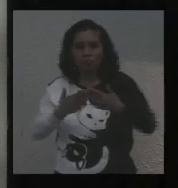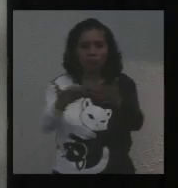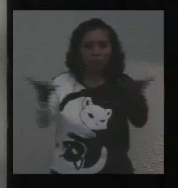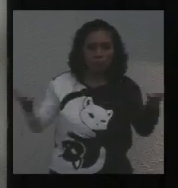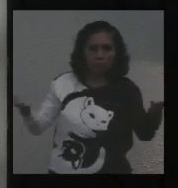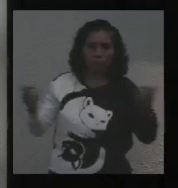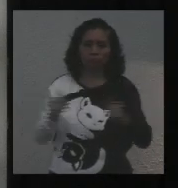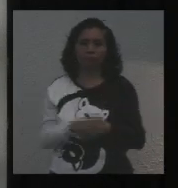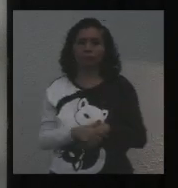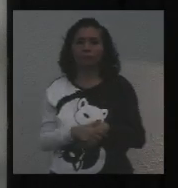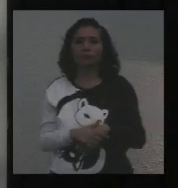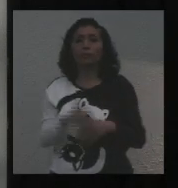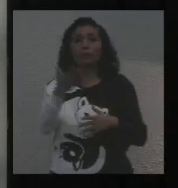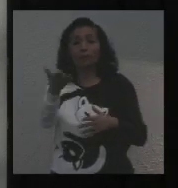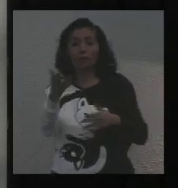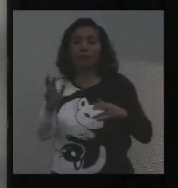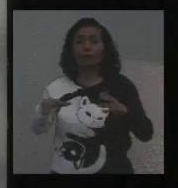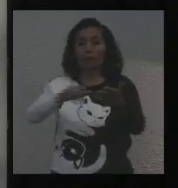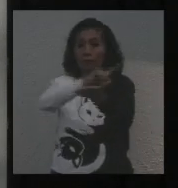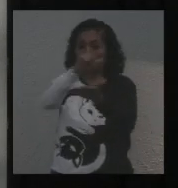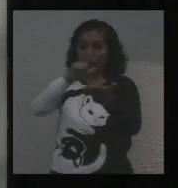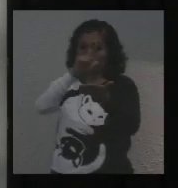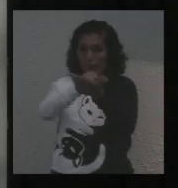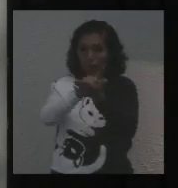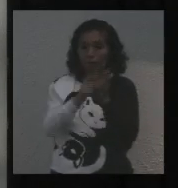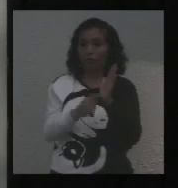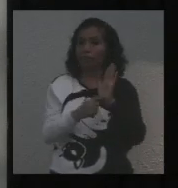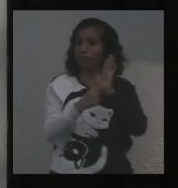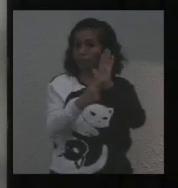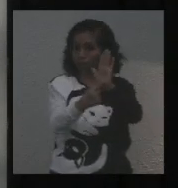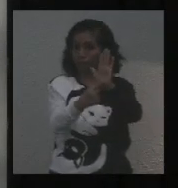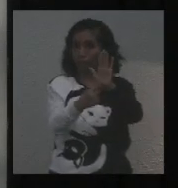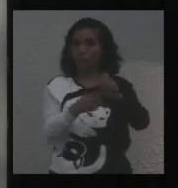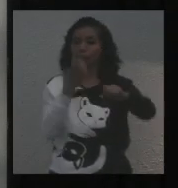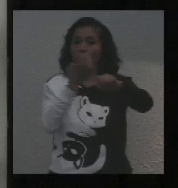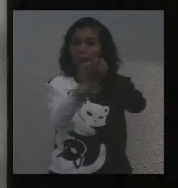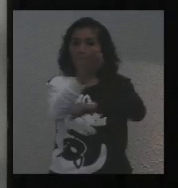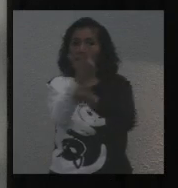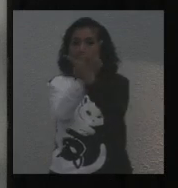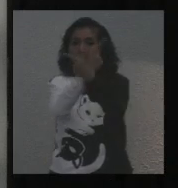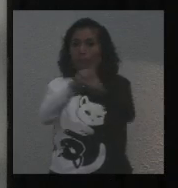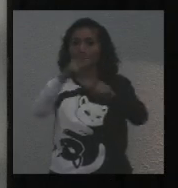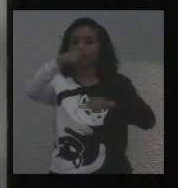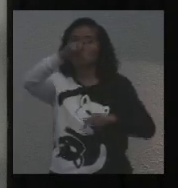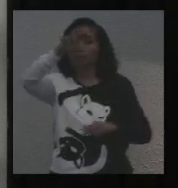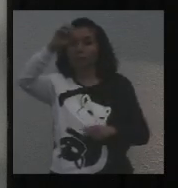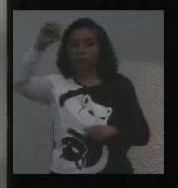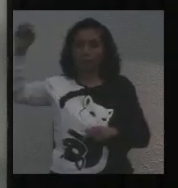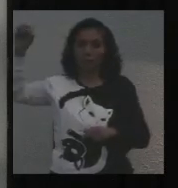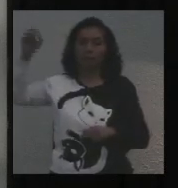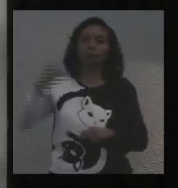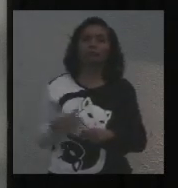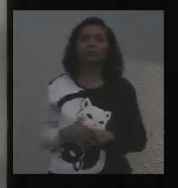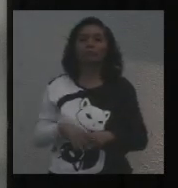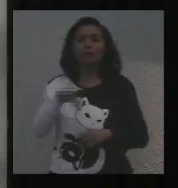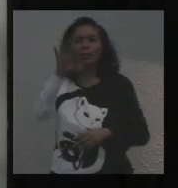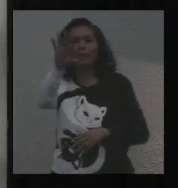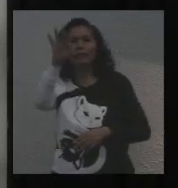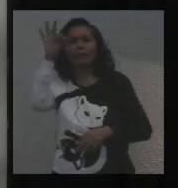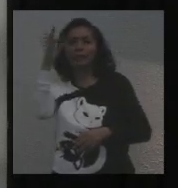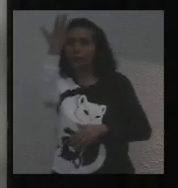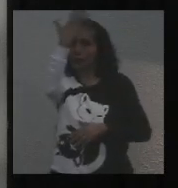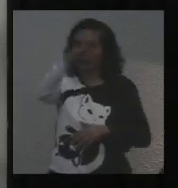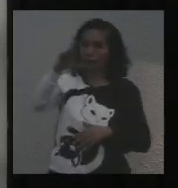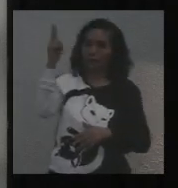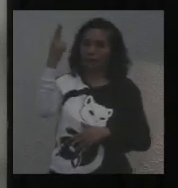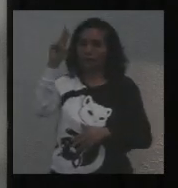sabed que la honorable legislatura del constituyente del Estado Libre y Soberano de Quintana Roo, electa el 10